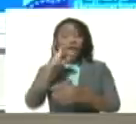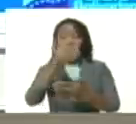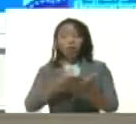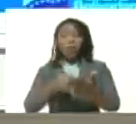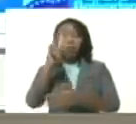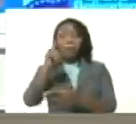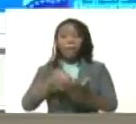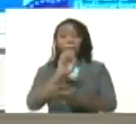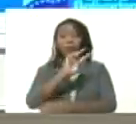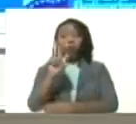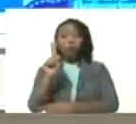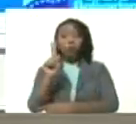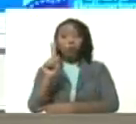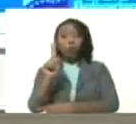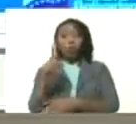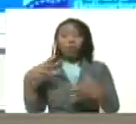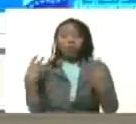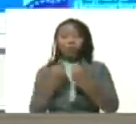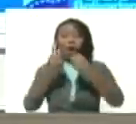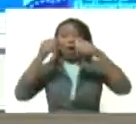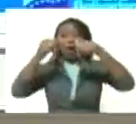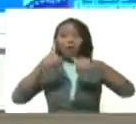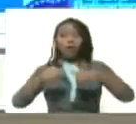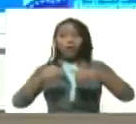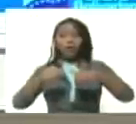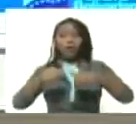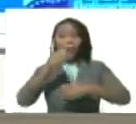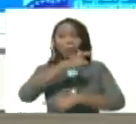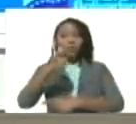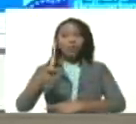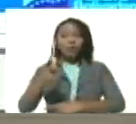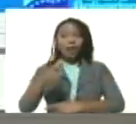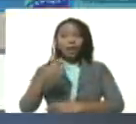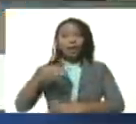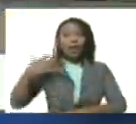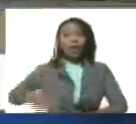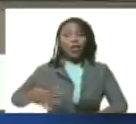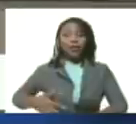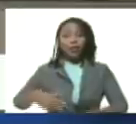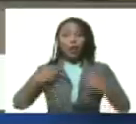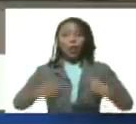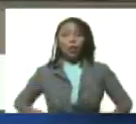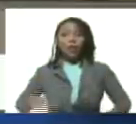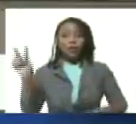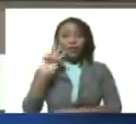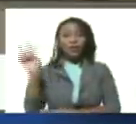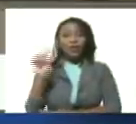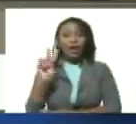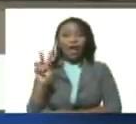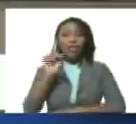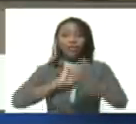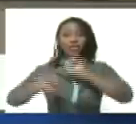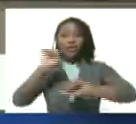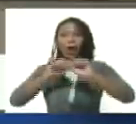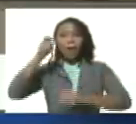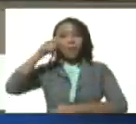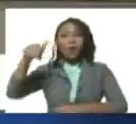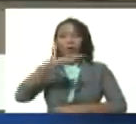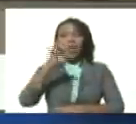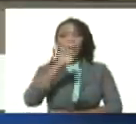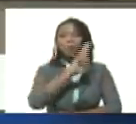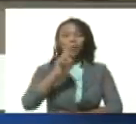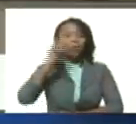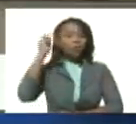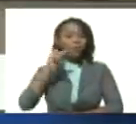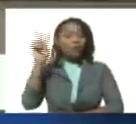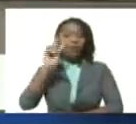2021. Me acompaña aquí el agente de Estado para los Derechos Humanos de Venezuela y el defensor del pueblo de la República Bolivariana